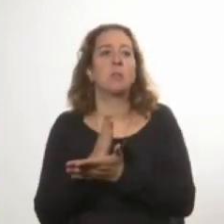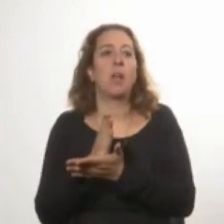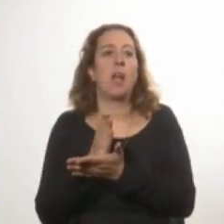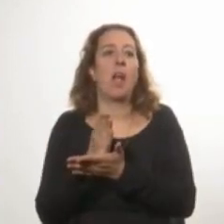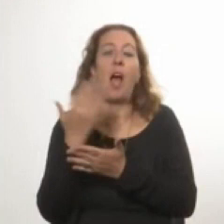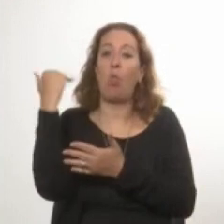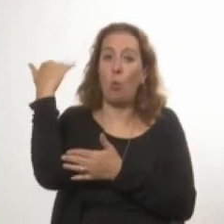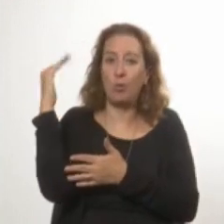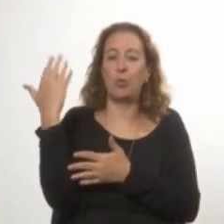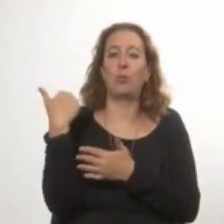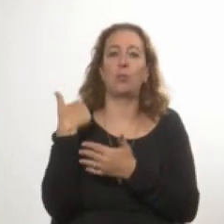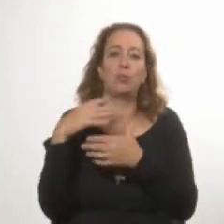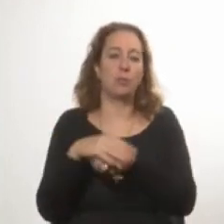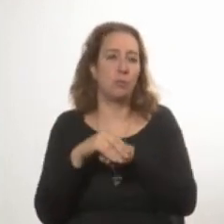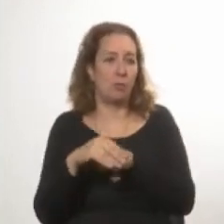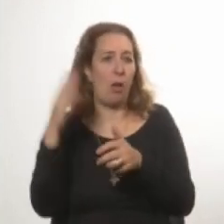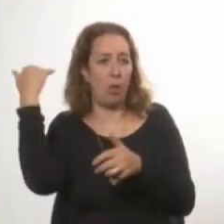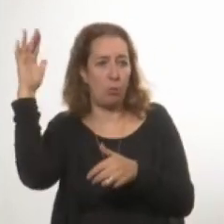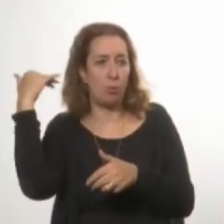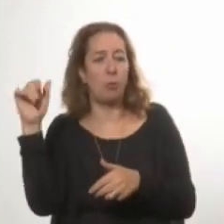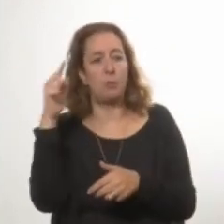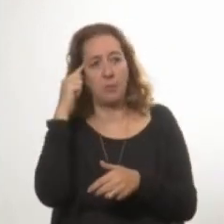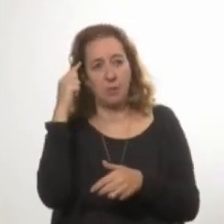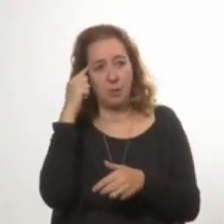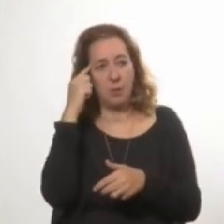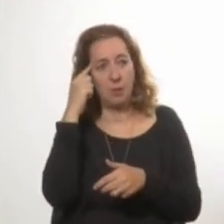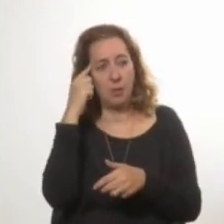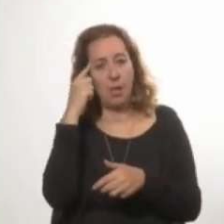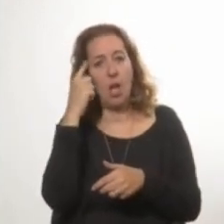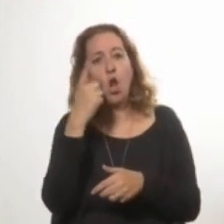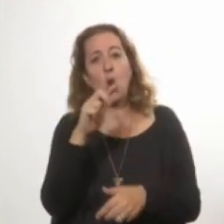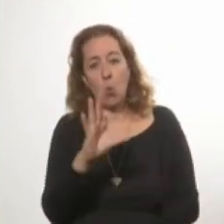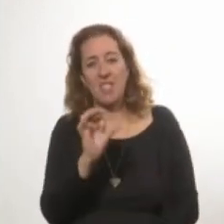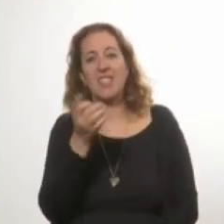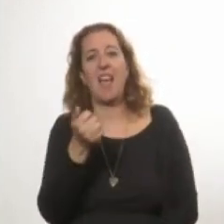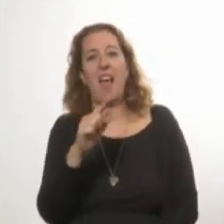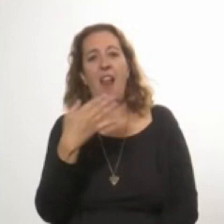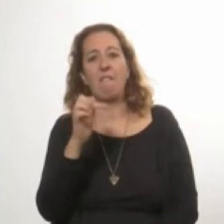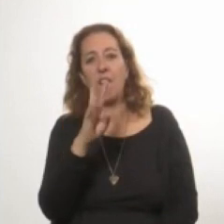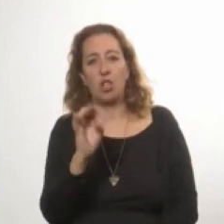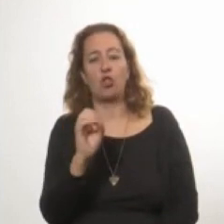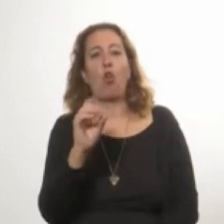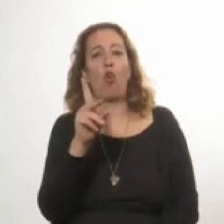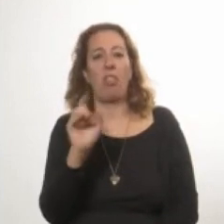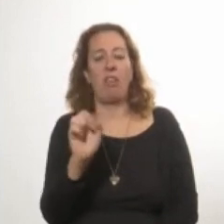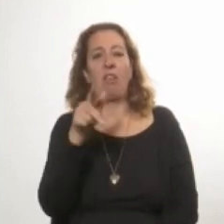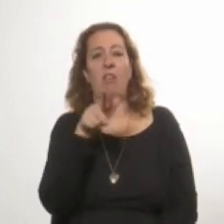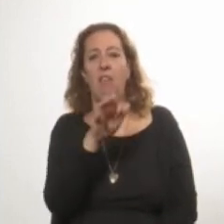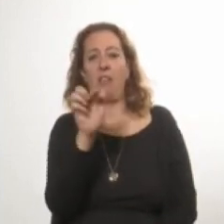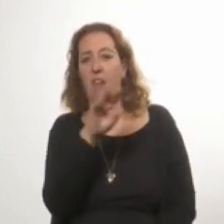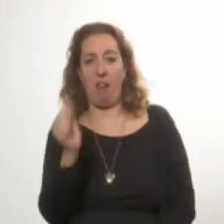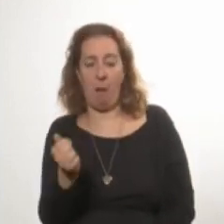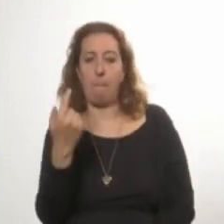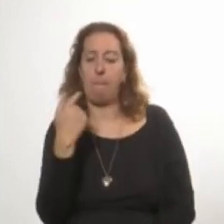y los amigos de mis mayores cultivé el pensamiento de Luis Alberto Herrera y me quedó muy grabado aquel